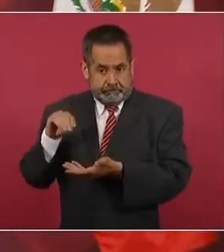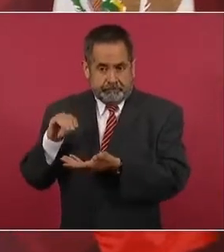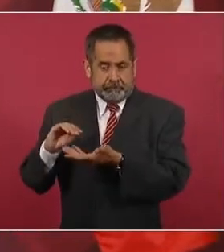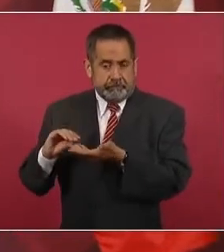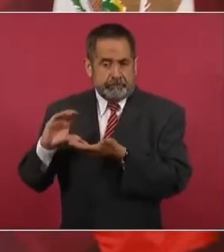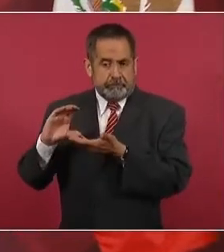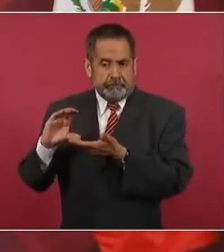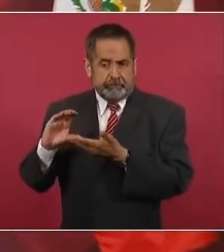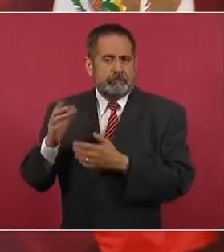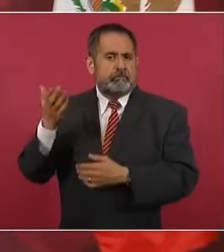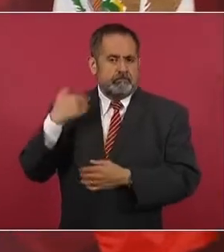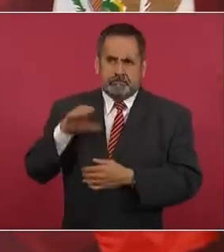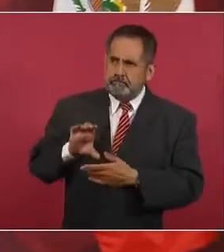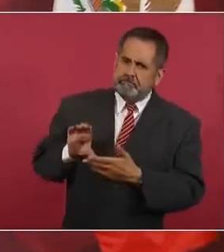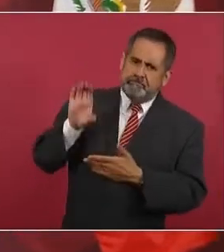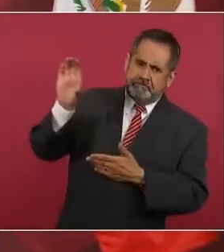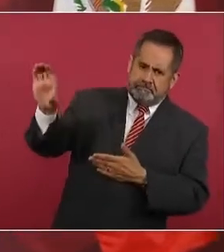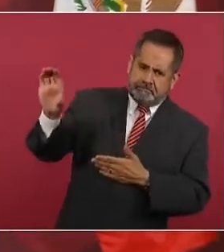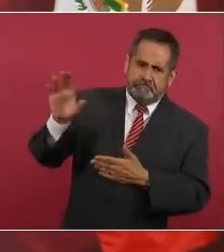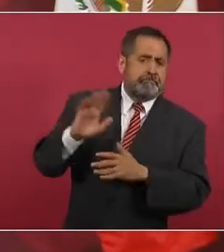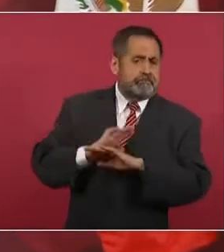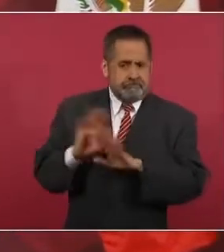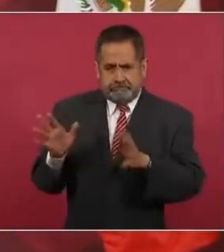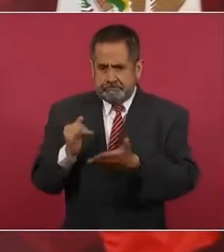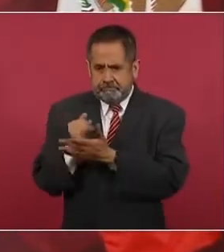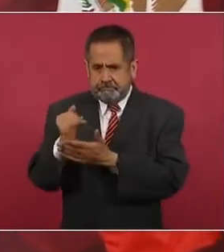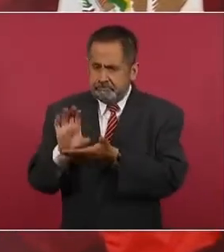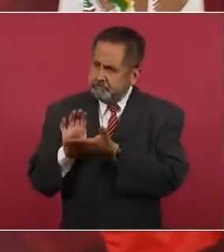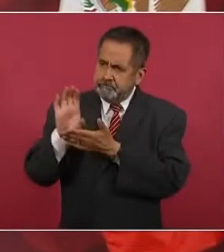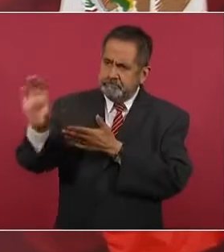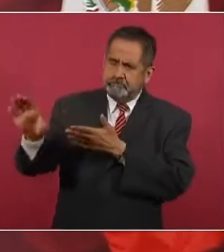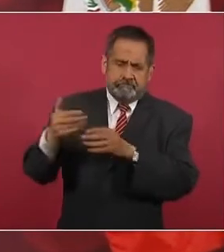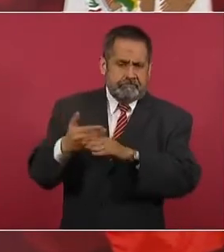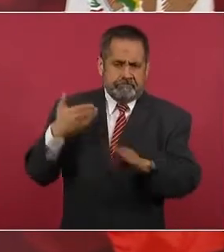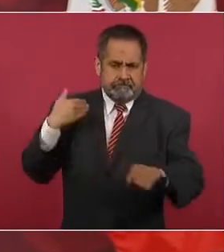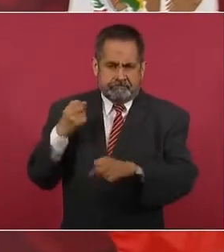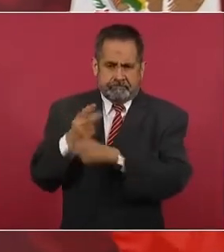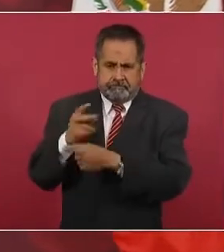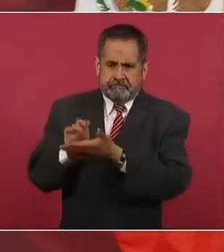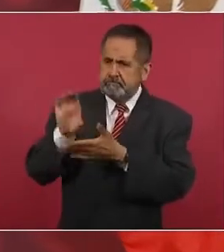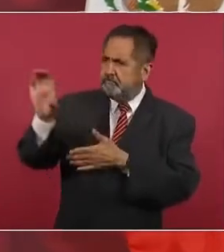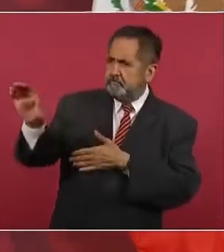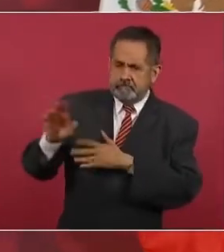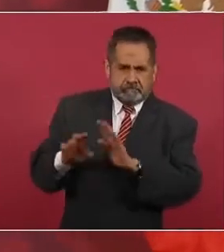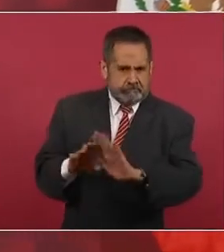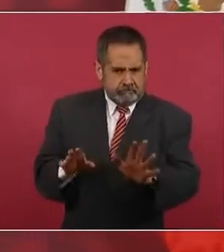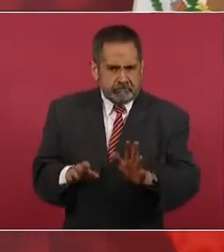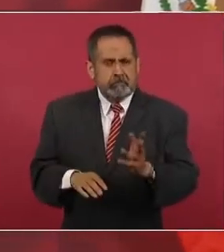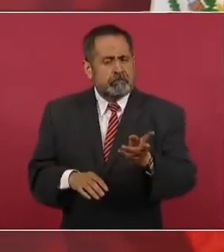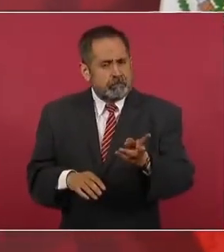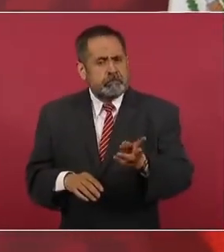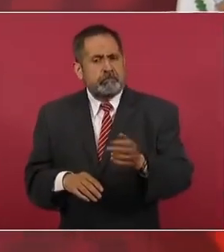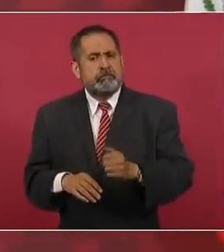que ya les entregamos, o sea, les pagamos por adelantado. Lo que queremos